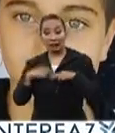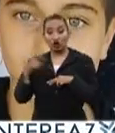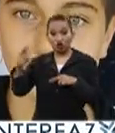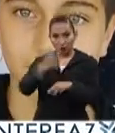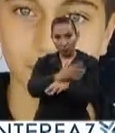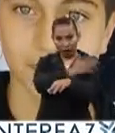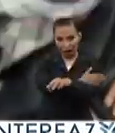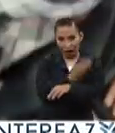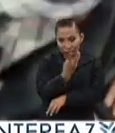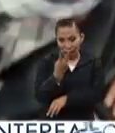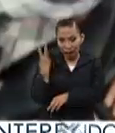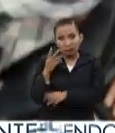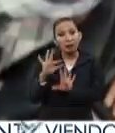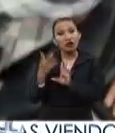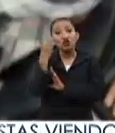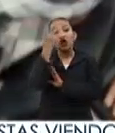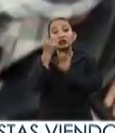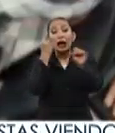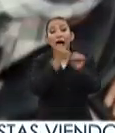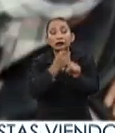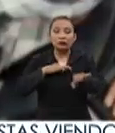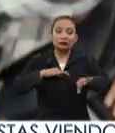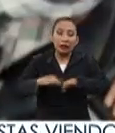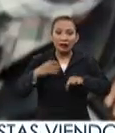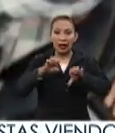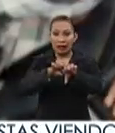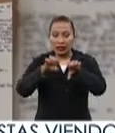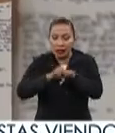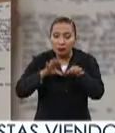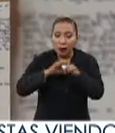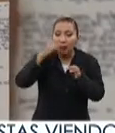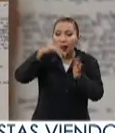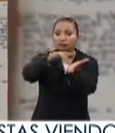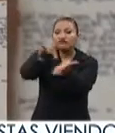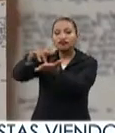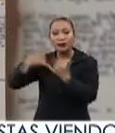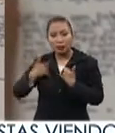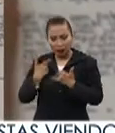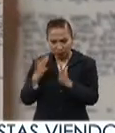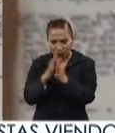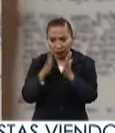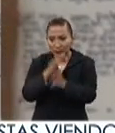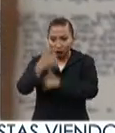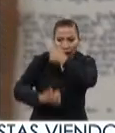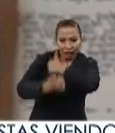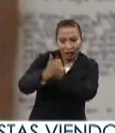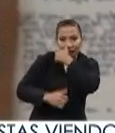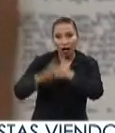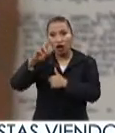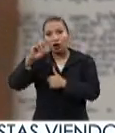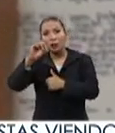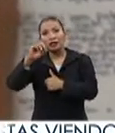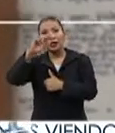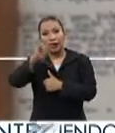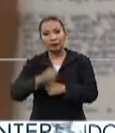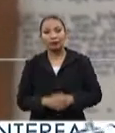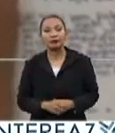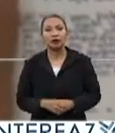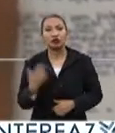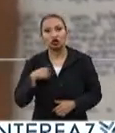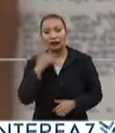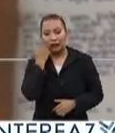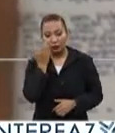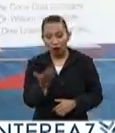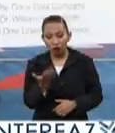y un compañero llevan cerca de 2 años trabajando en equipo para apoyar a chicos que participen en competencias de robótica. Queremos